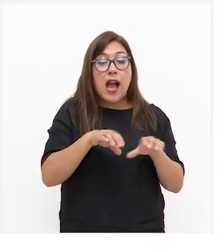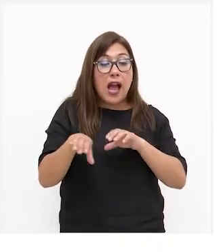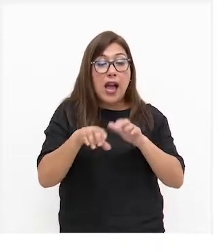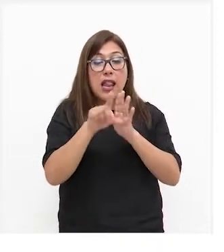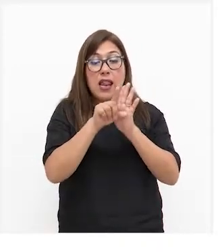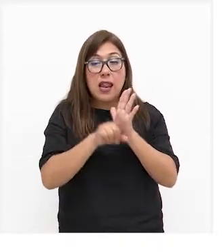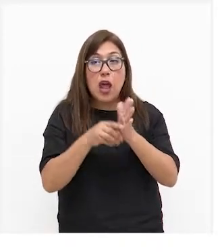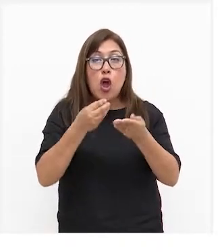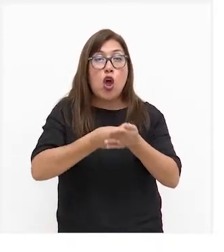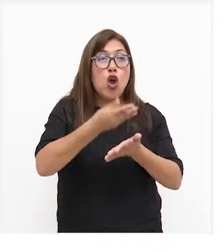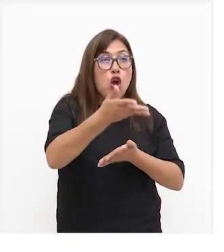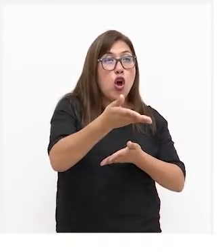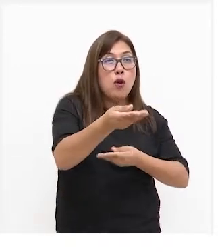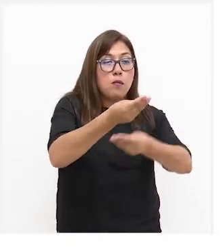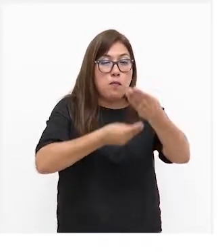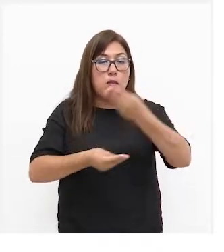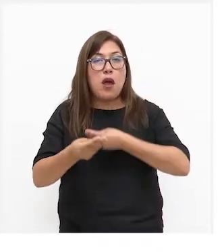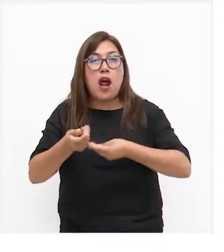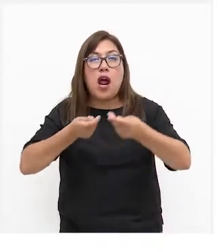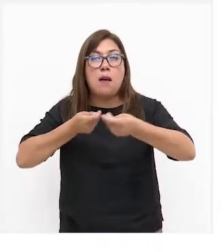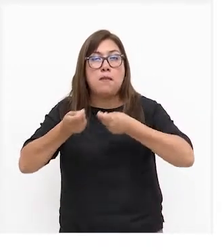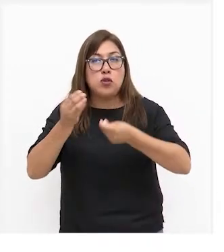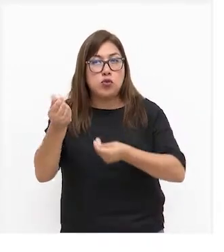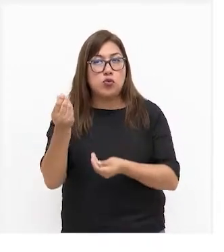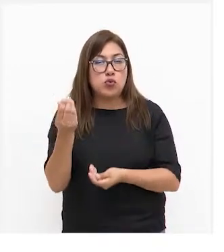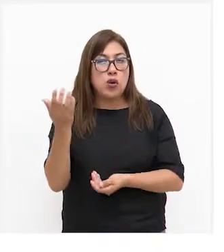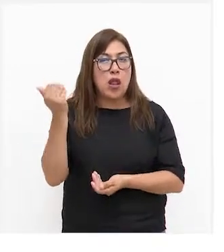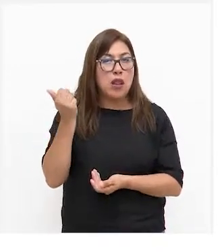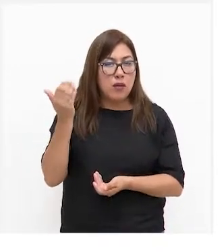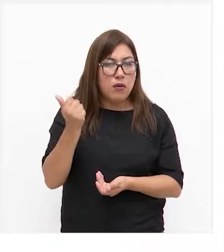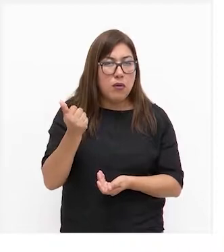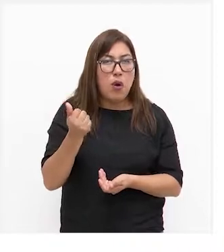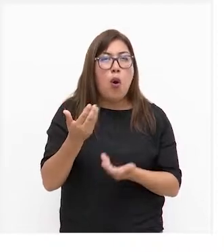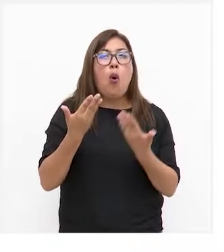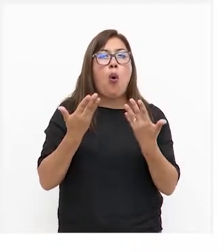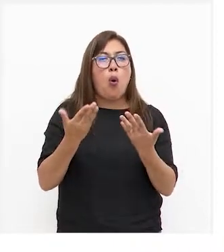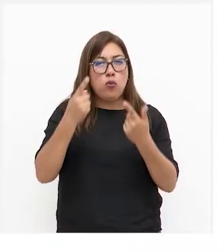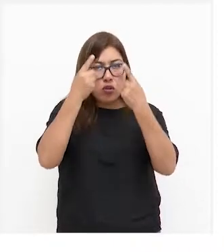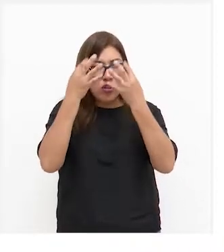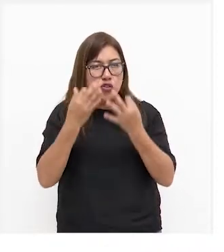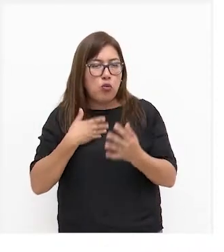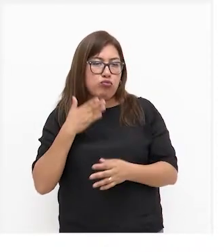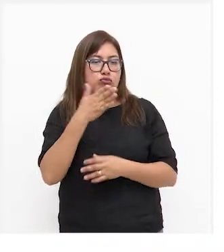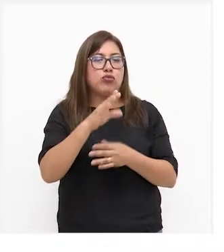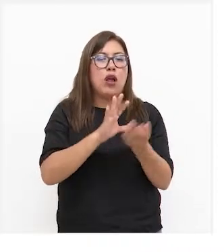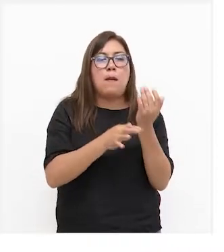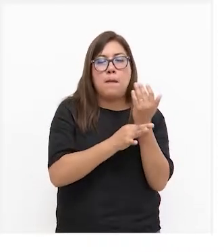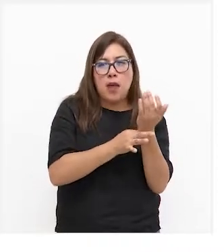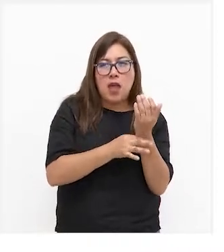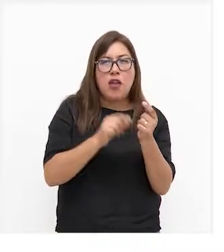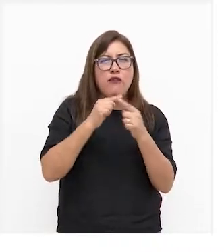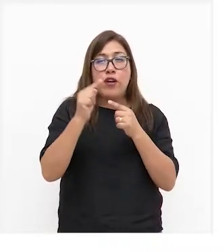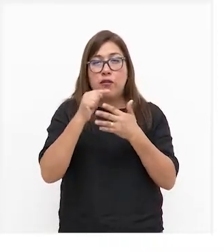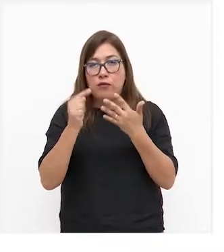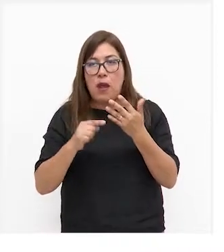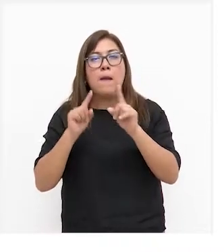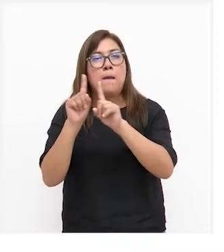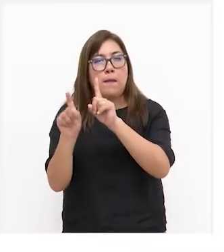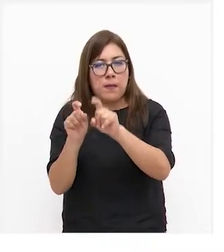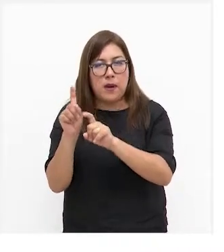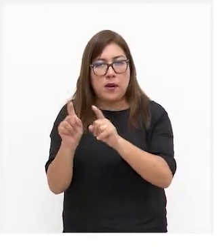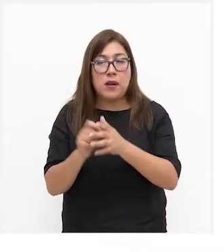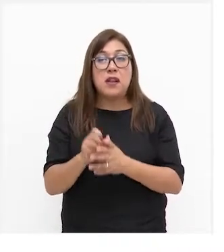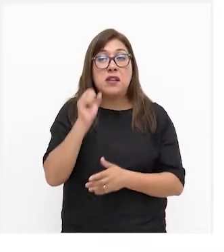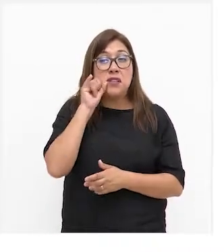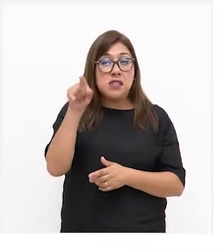jurídicos, compraventa, administración de su pensión, decisiones sobre un tratamiento médico, entre otros, que debe